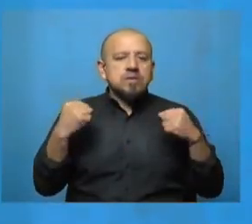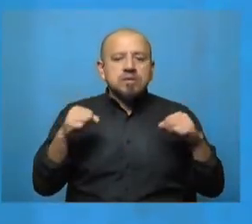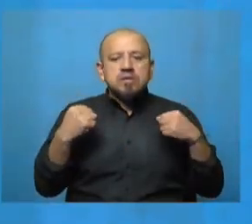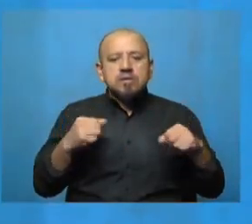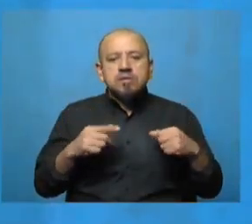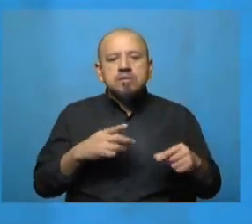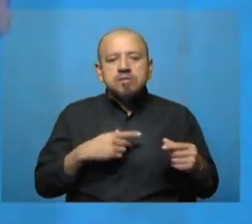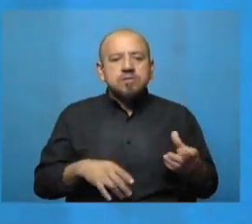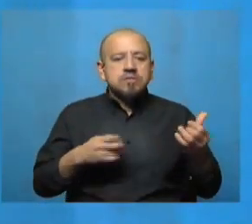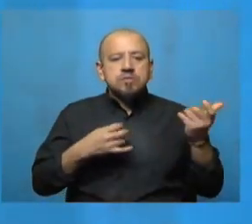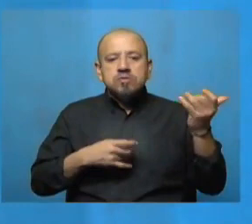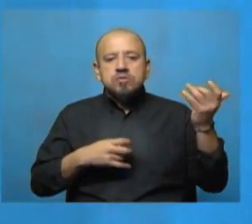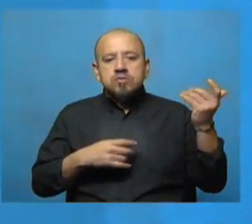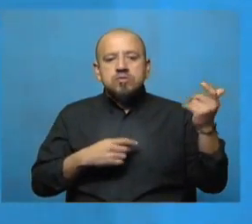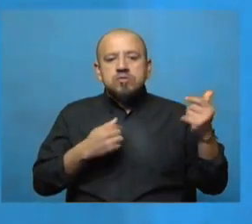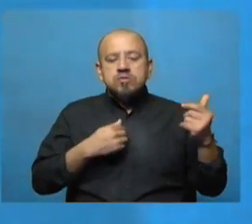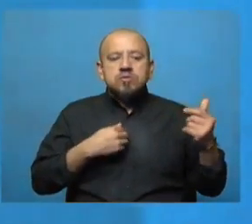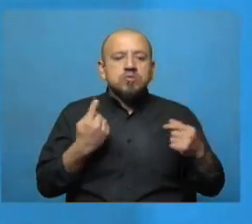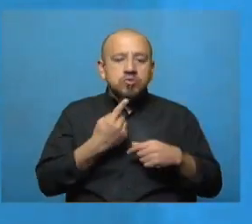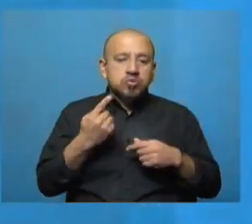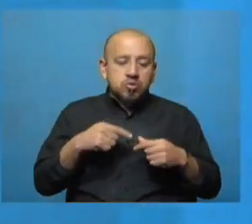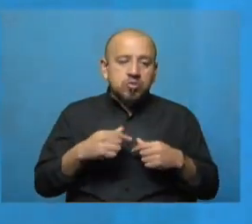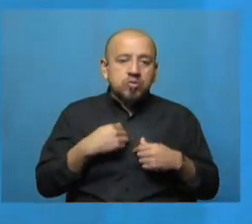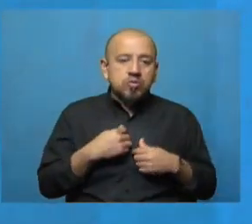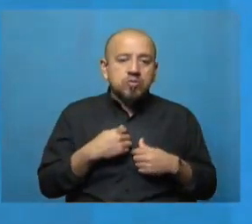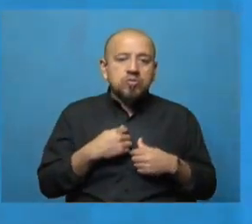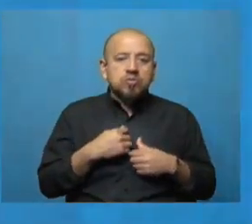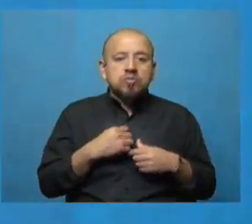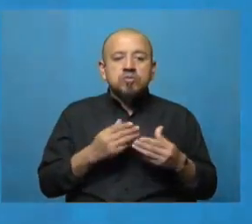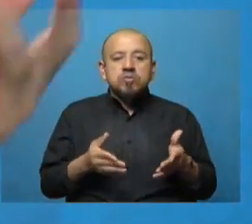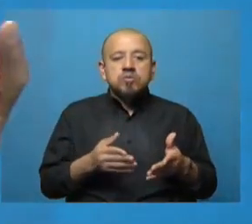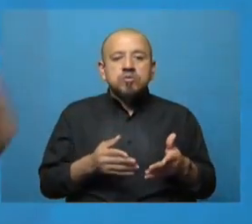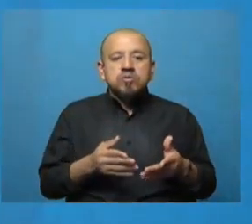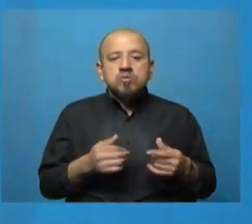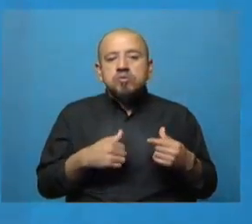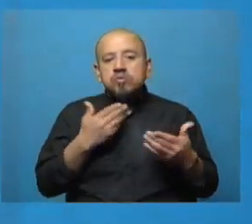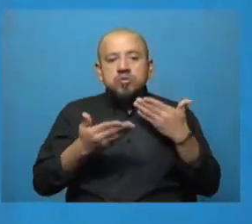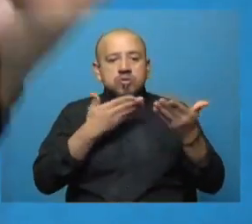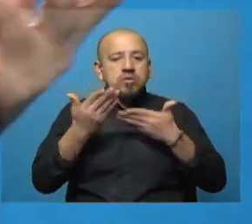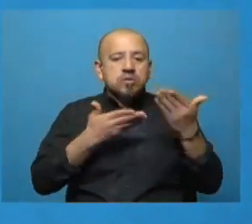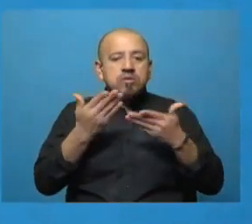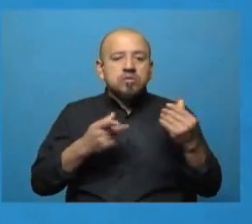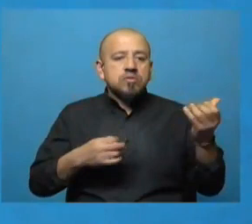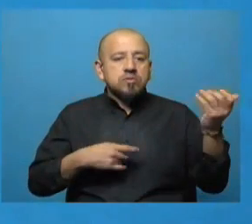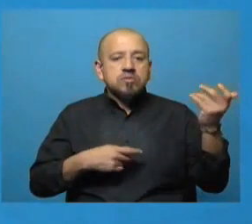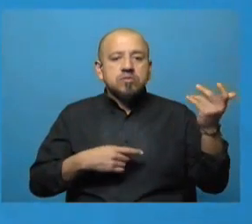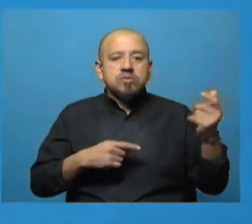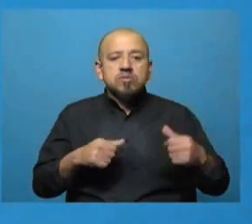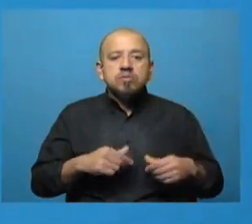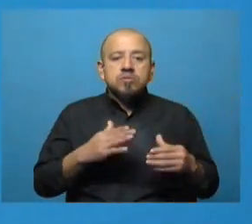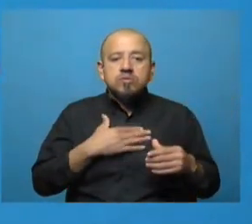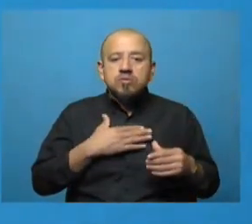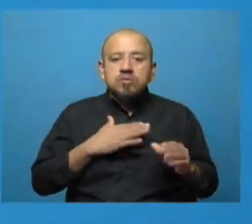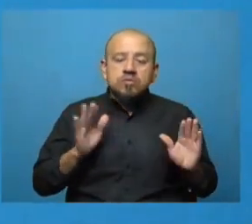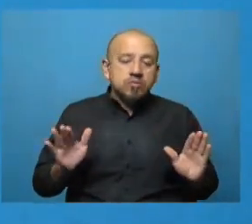yo suelo tan mucho porque yo no soy un gran cantante ni un gran instrumentista soy soy soy